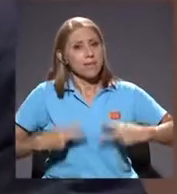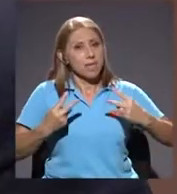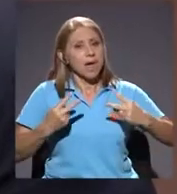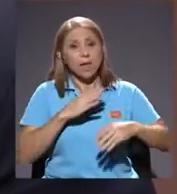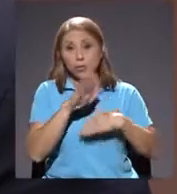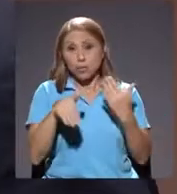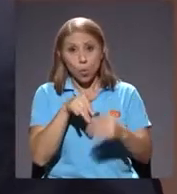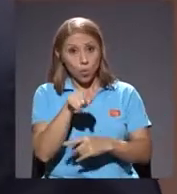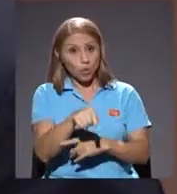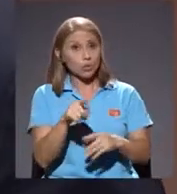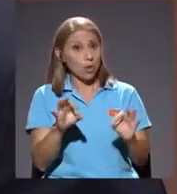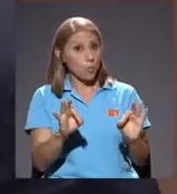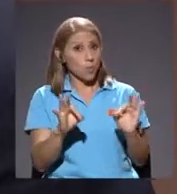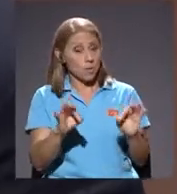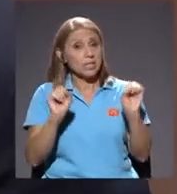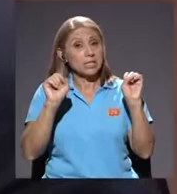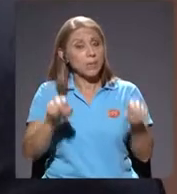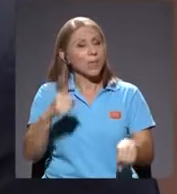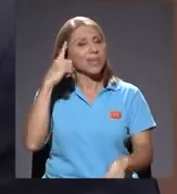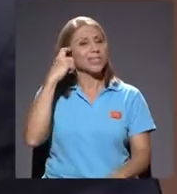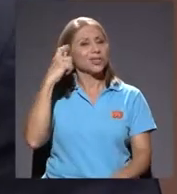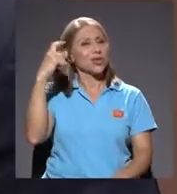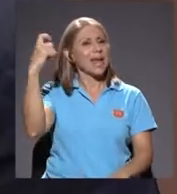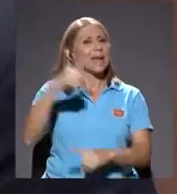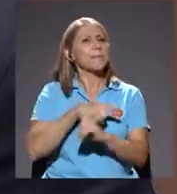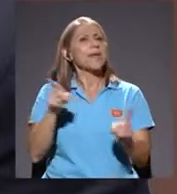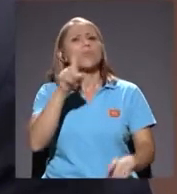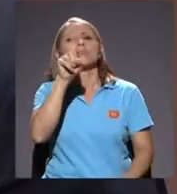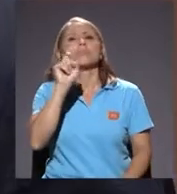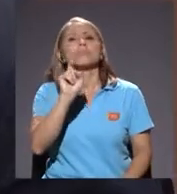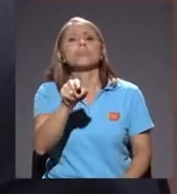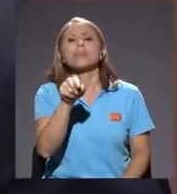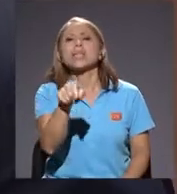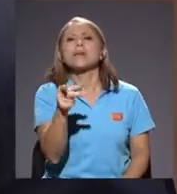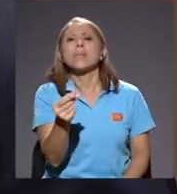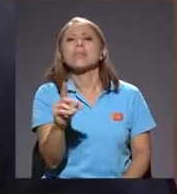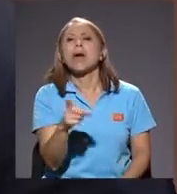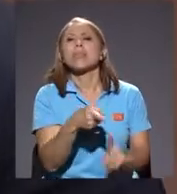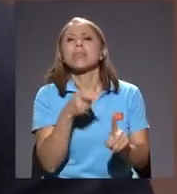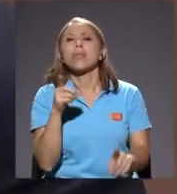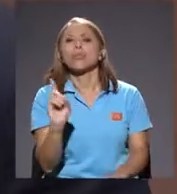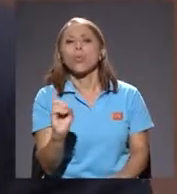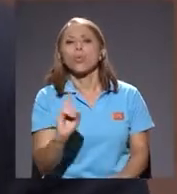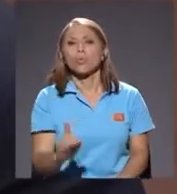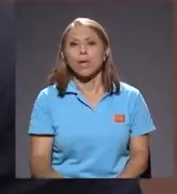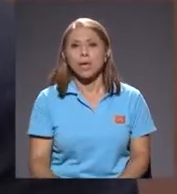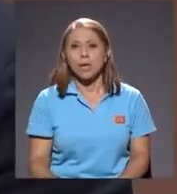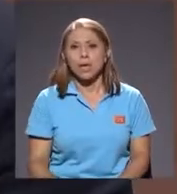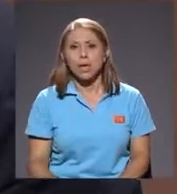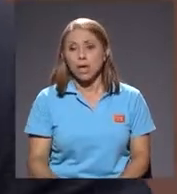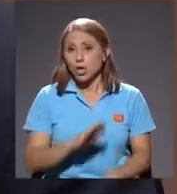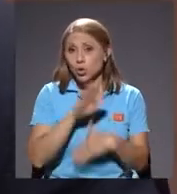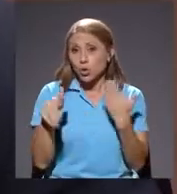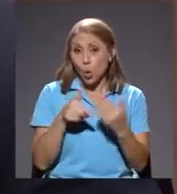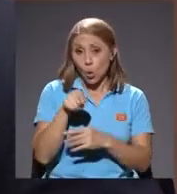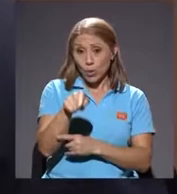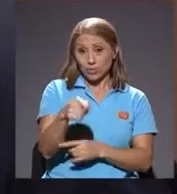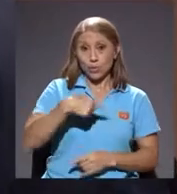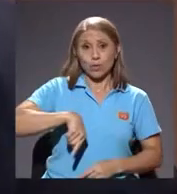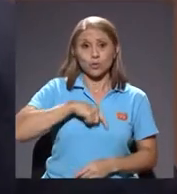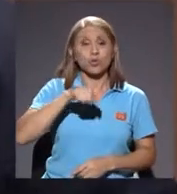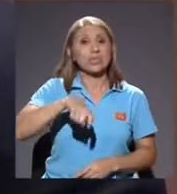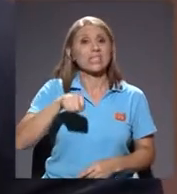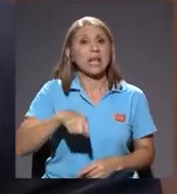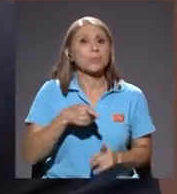se va al soñar pero la pregunta de fondo para el programa es y dónde va venir esa plata de dónde va a venir todo esto que necesitamos nosotros